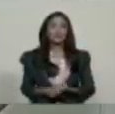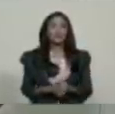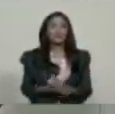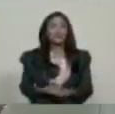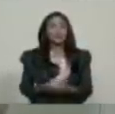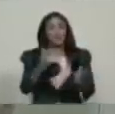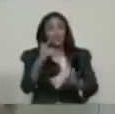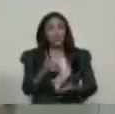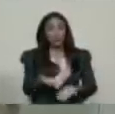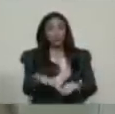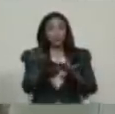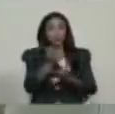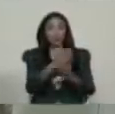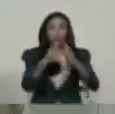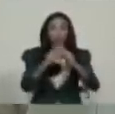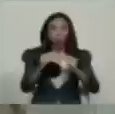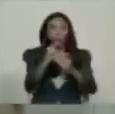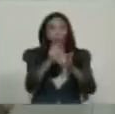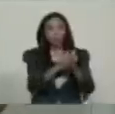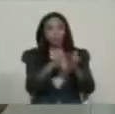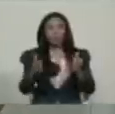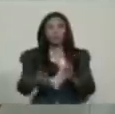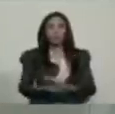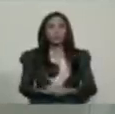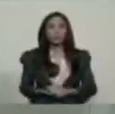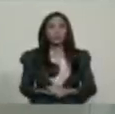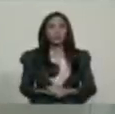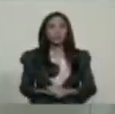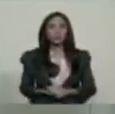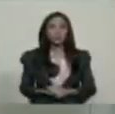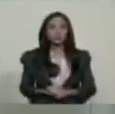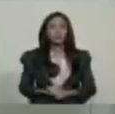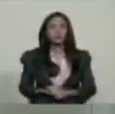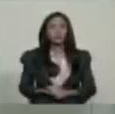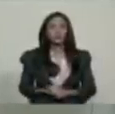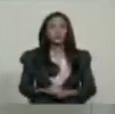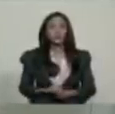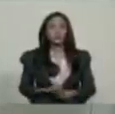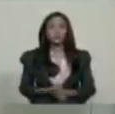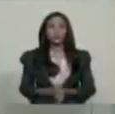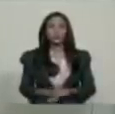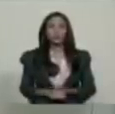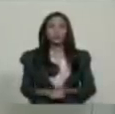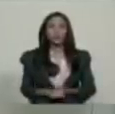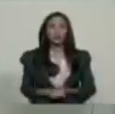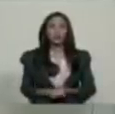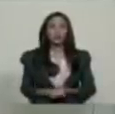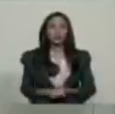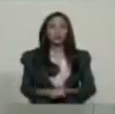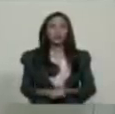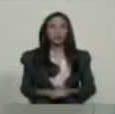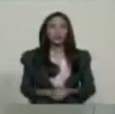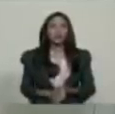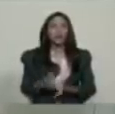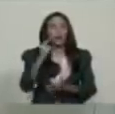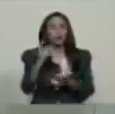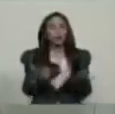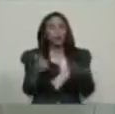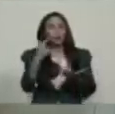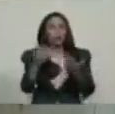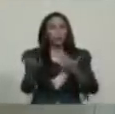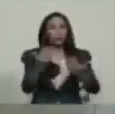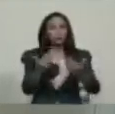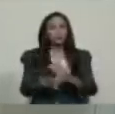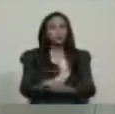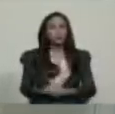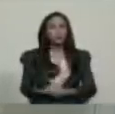señalaba, y con las distintas variedades del café. Tenemos 2 años, presidente, que no importamos café en Venezuela. Al contrario, a